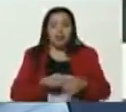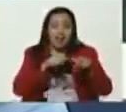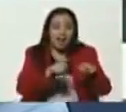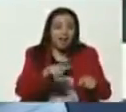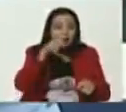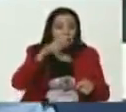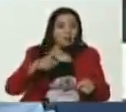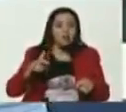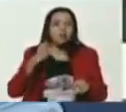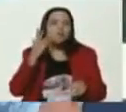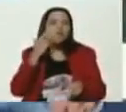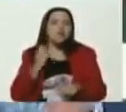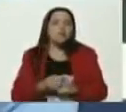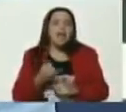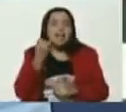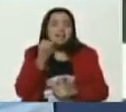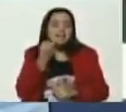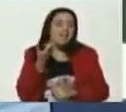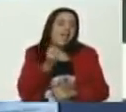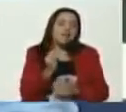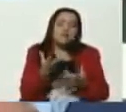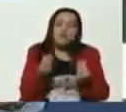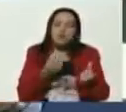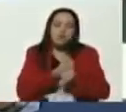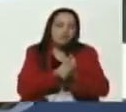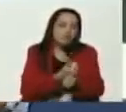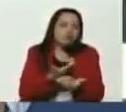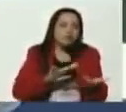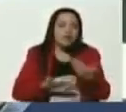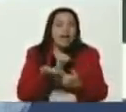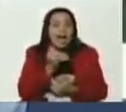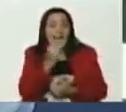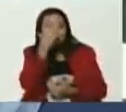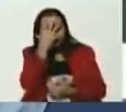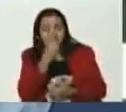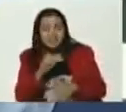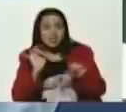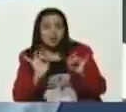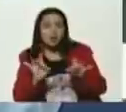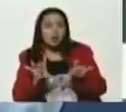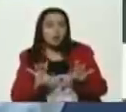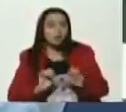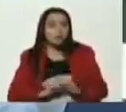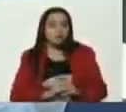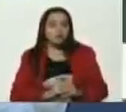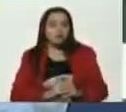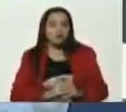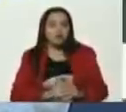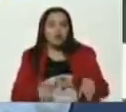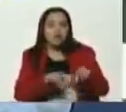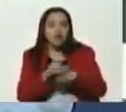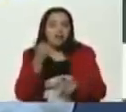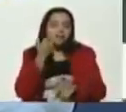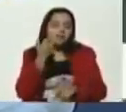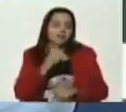que lo tenemos aquí, Haití, nosotros le debemos mucho. Da mucha tristeza y dolor lo que ocurre en Haití.